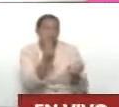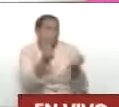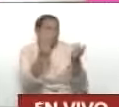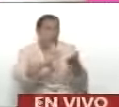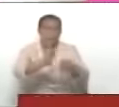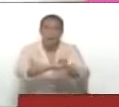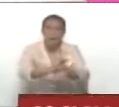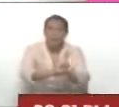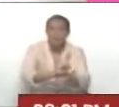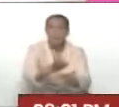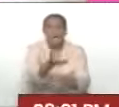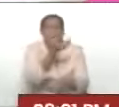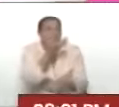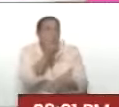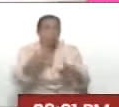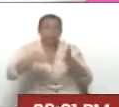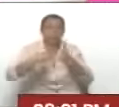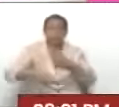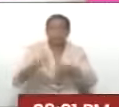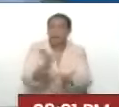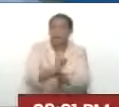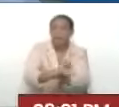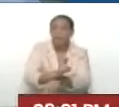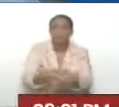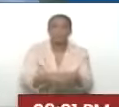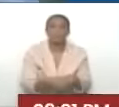¿Verdad? Sí. ¿Cambiaste de ramo?